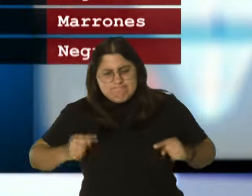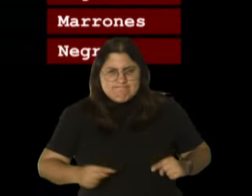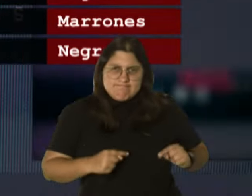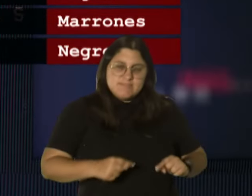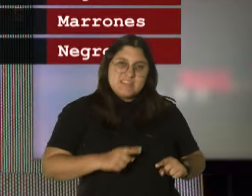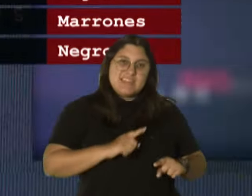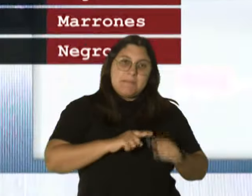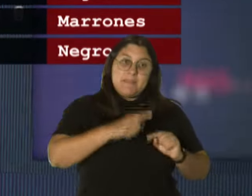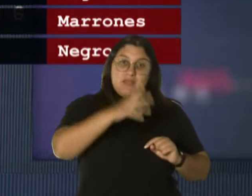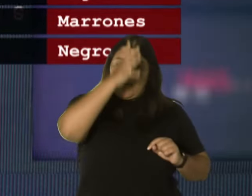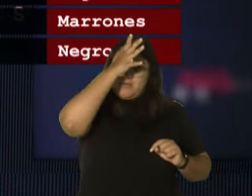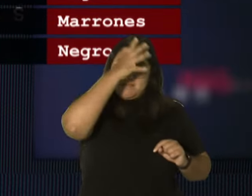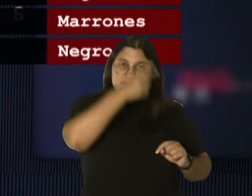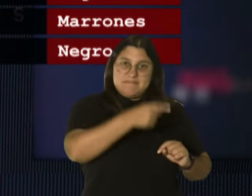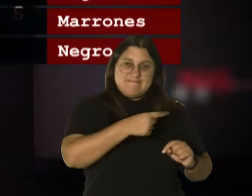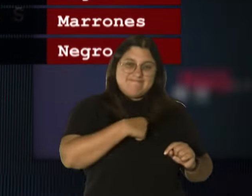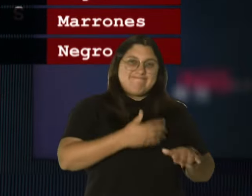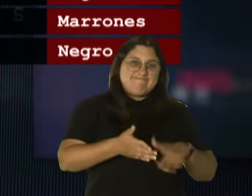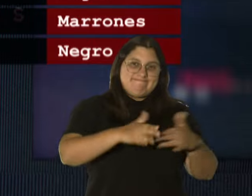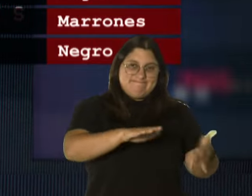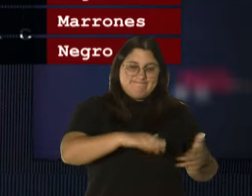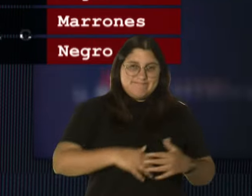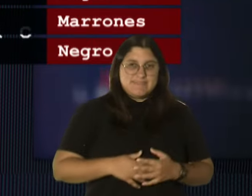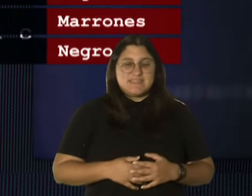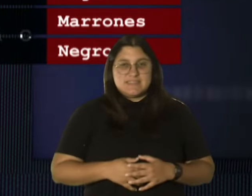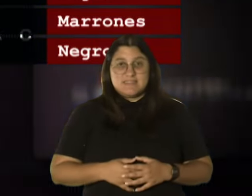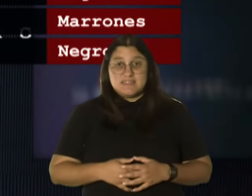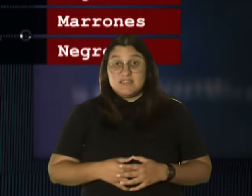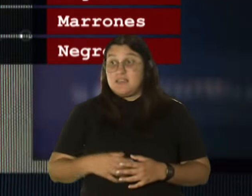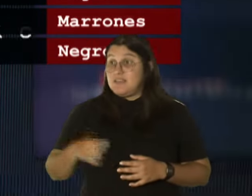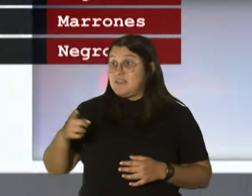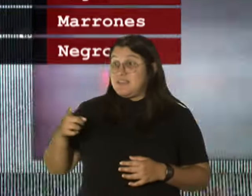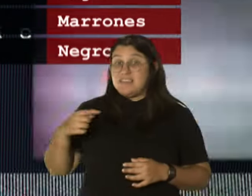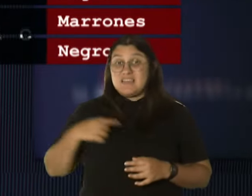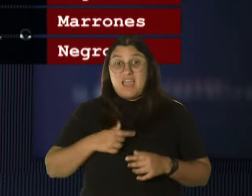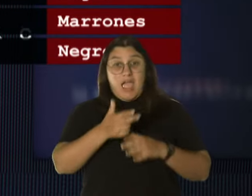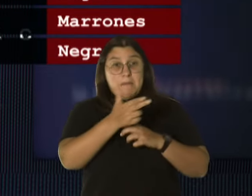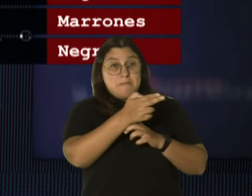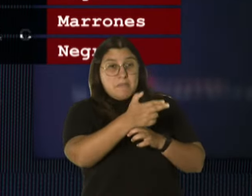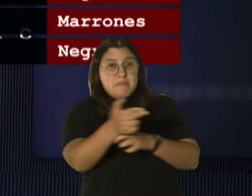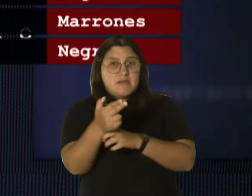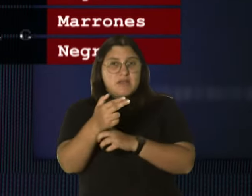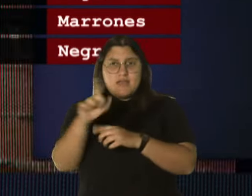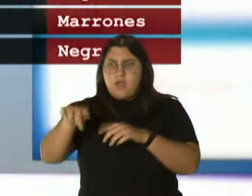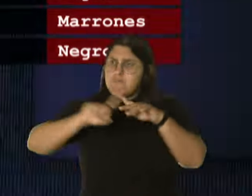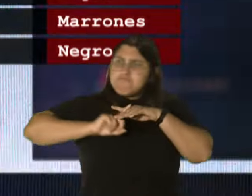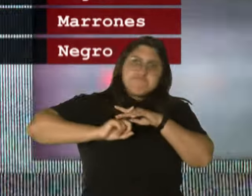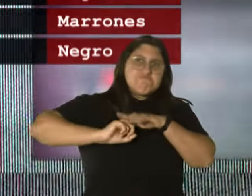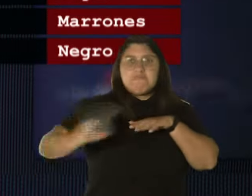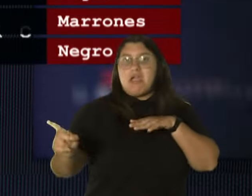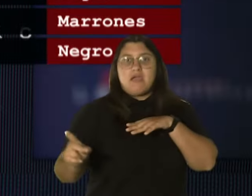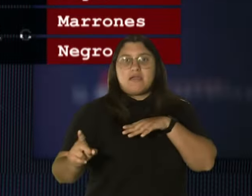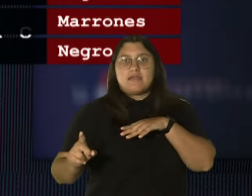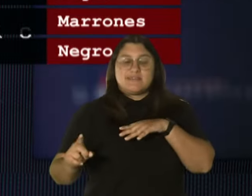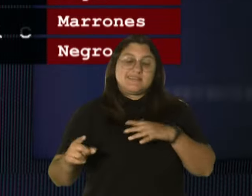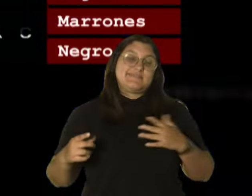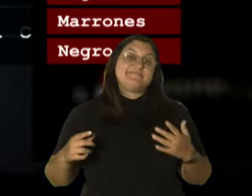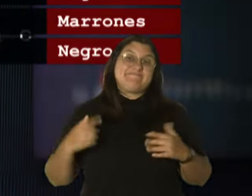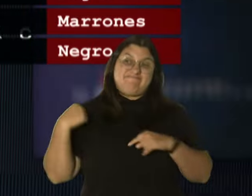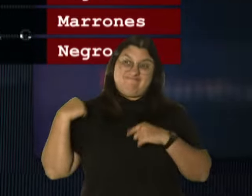muere este individuo dentro del vehículo Los pistoleros Oiga salieron volando bajito de allí a toda prisa luego de una